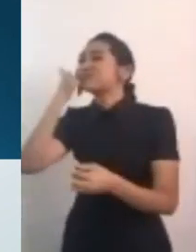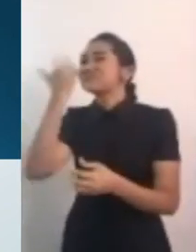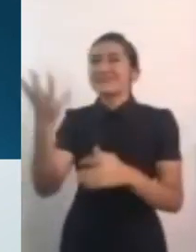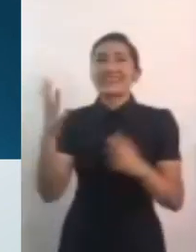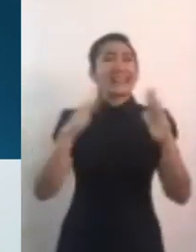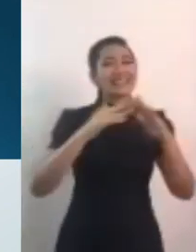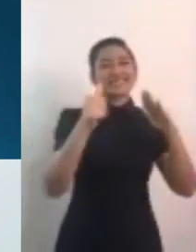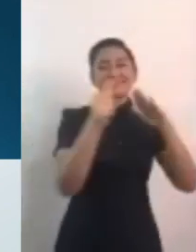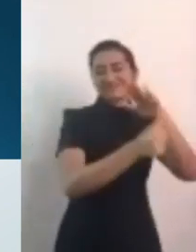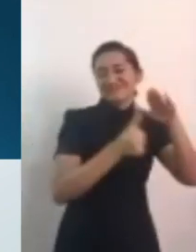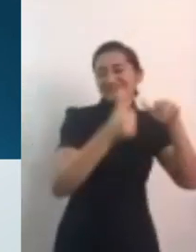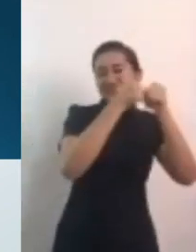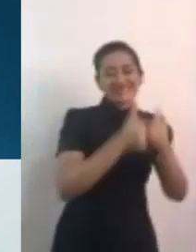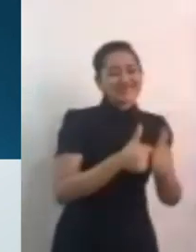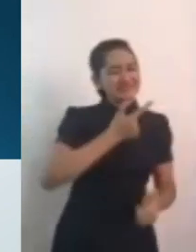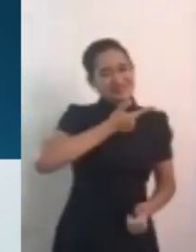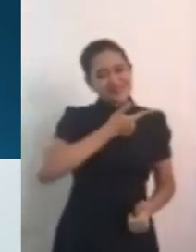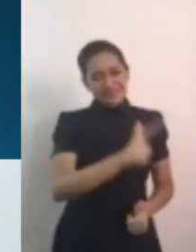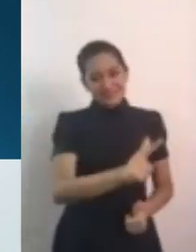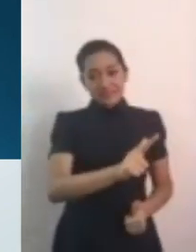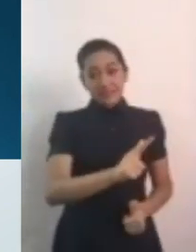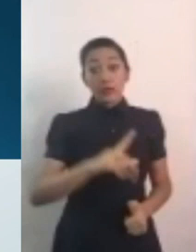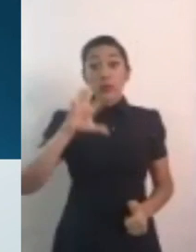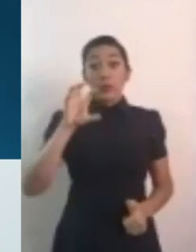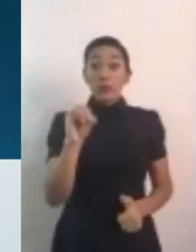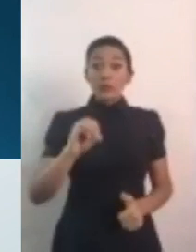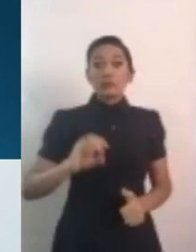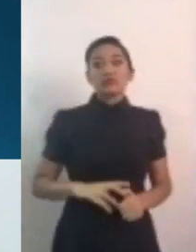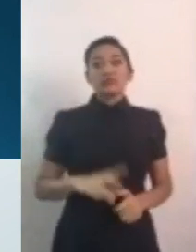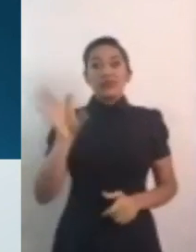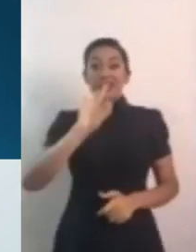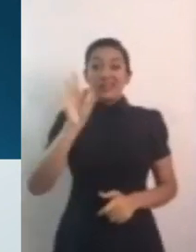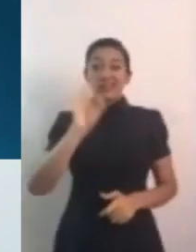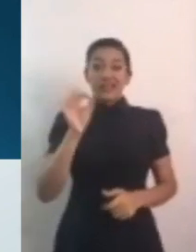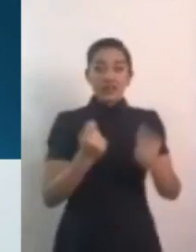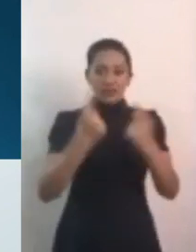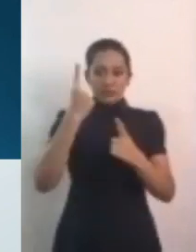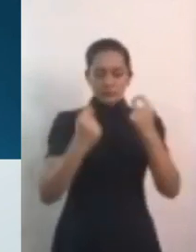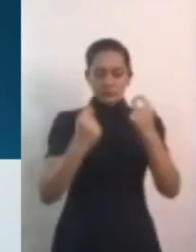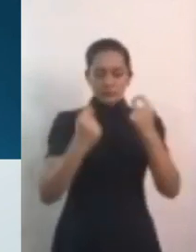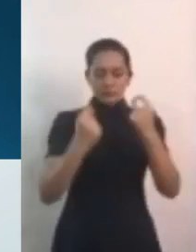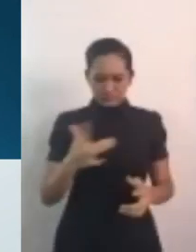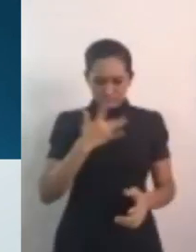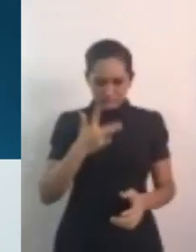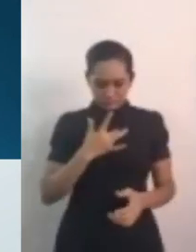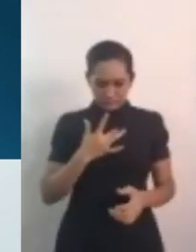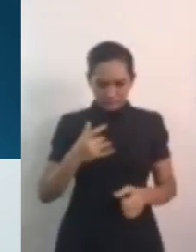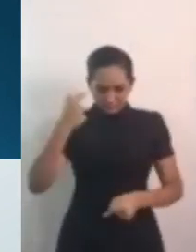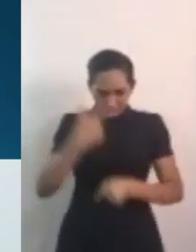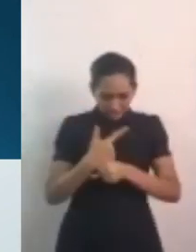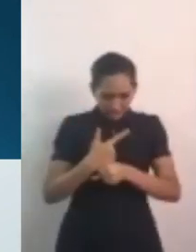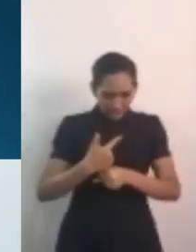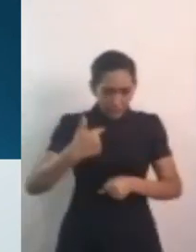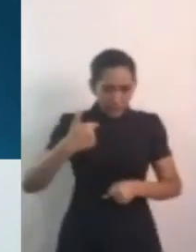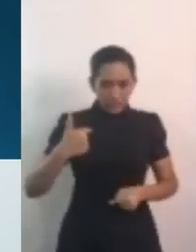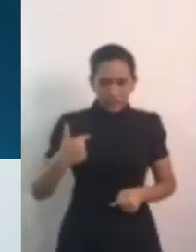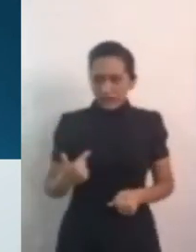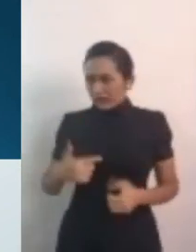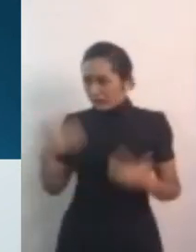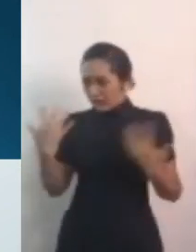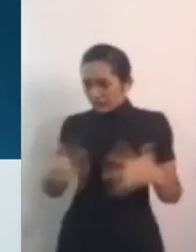Hay angustia ante síntomas parecidos. Las personas empiezan a autoobservarse de una manera más